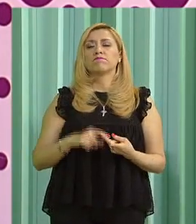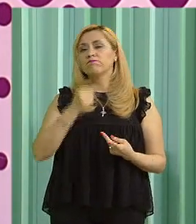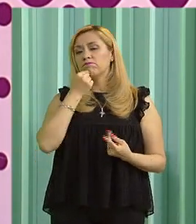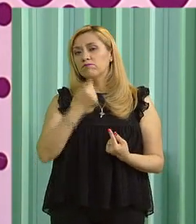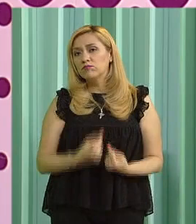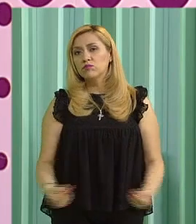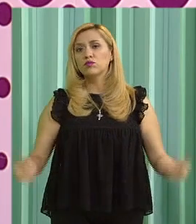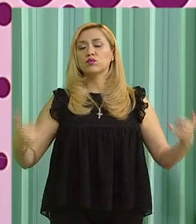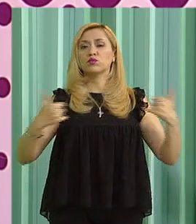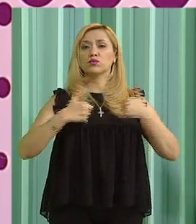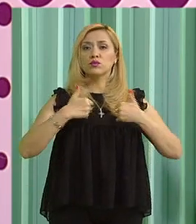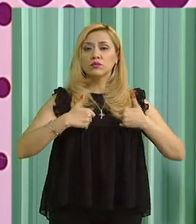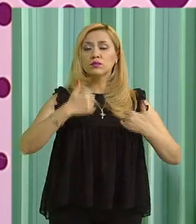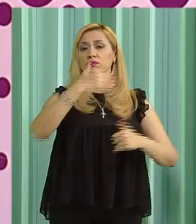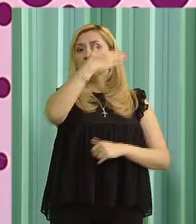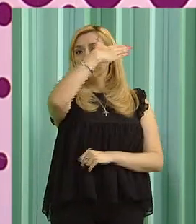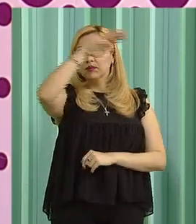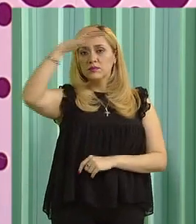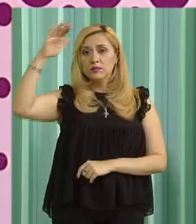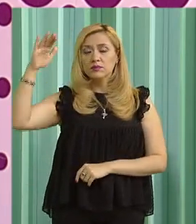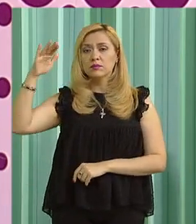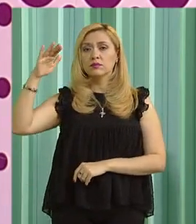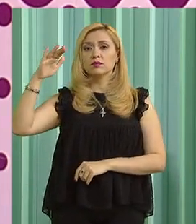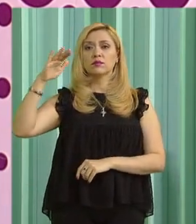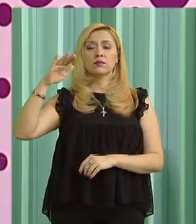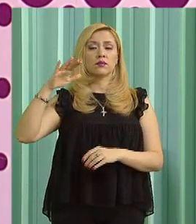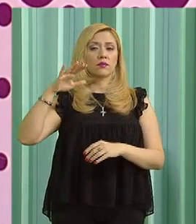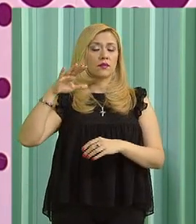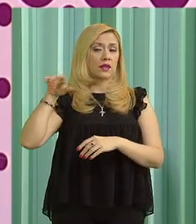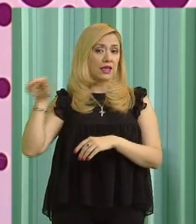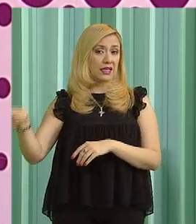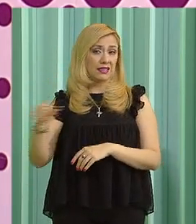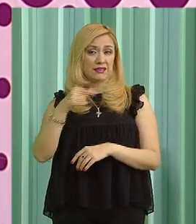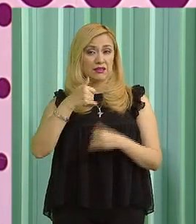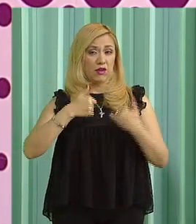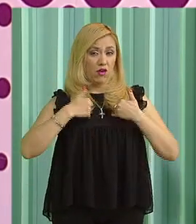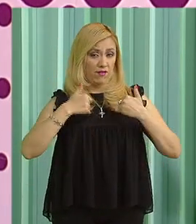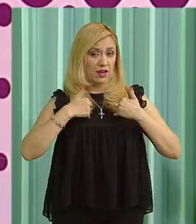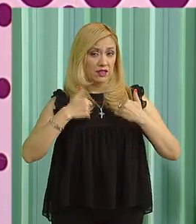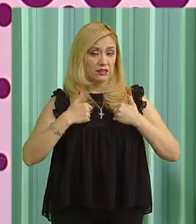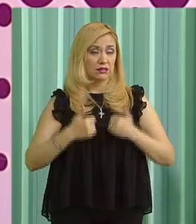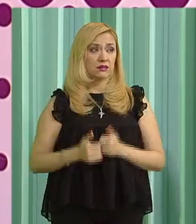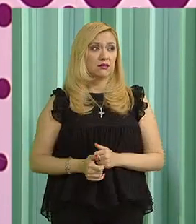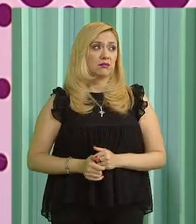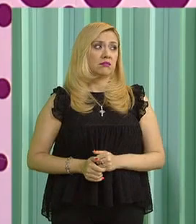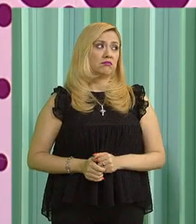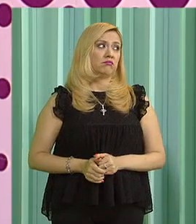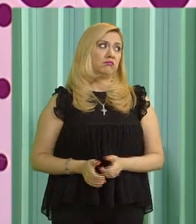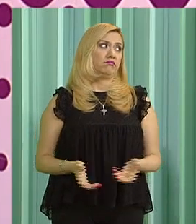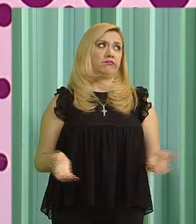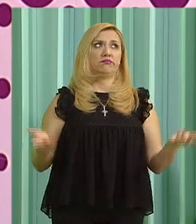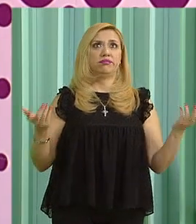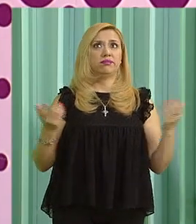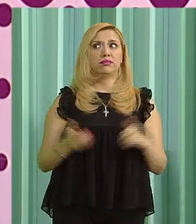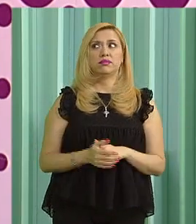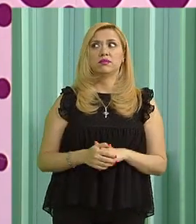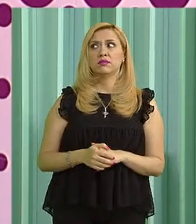niños, adolescentes y adultos. En el caso de los adolescentes, pues está